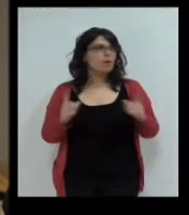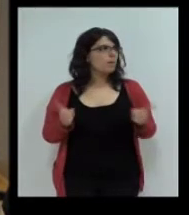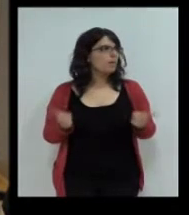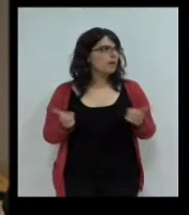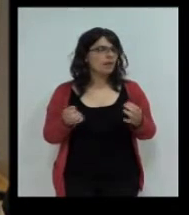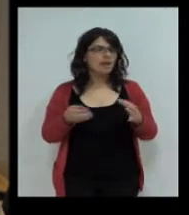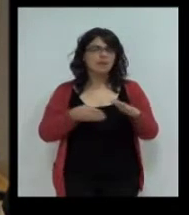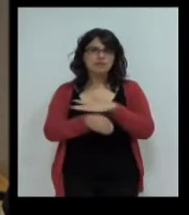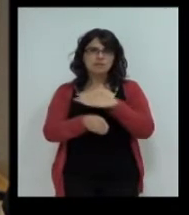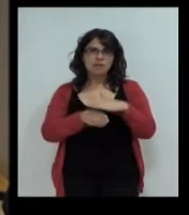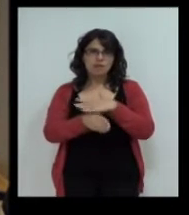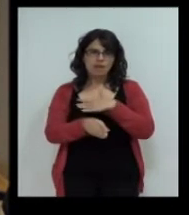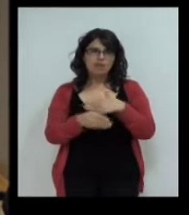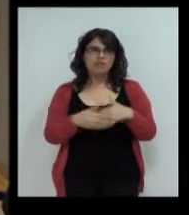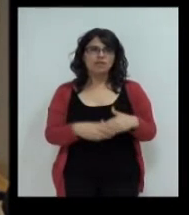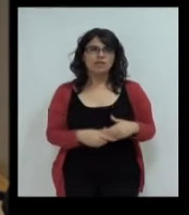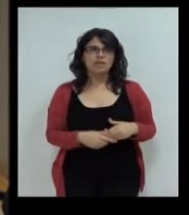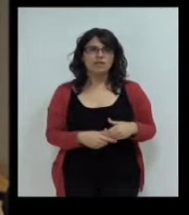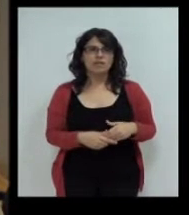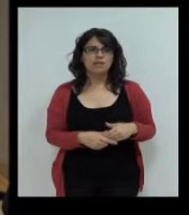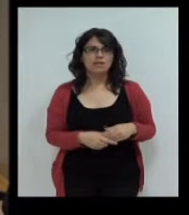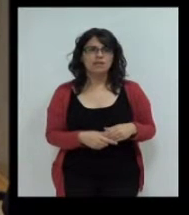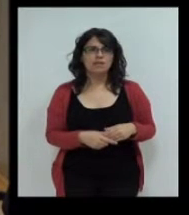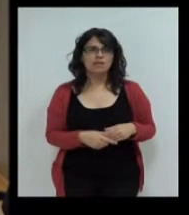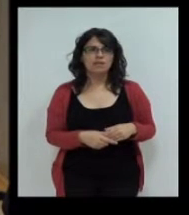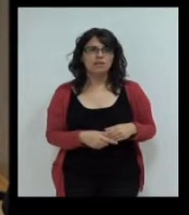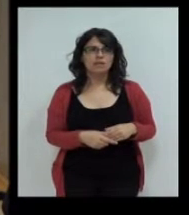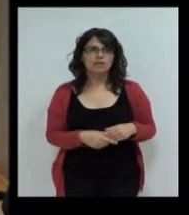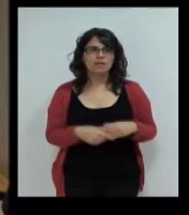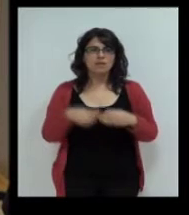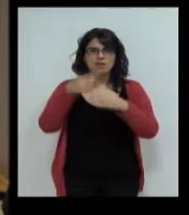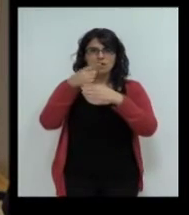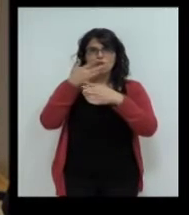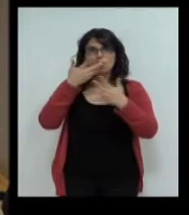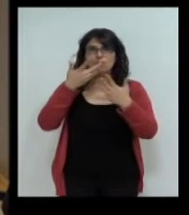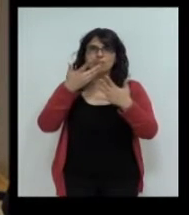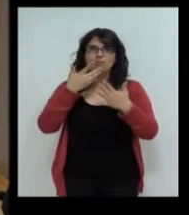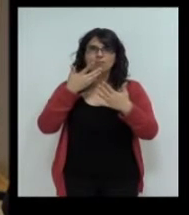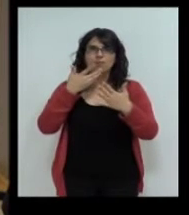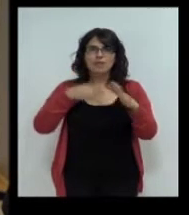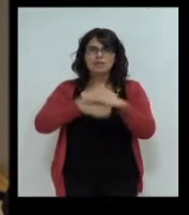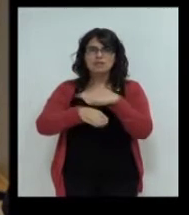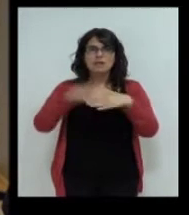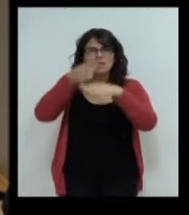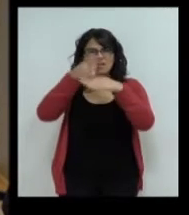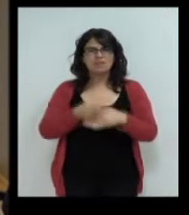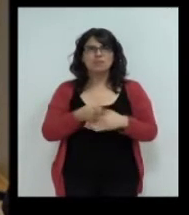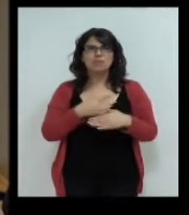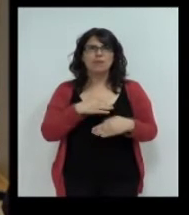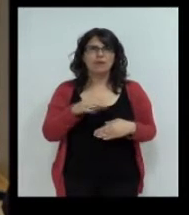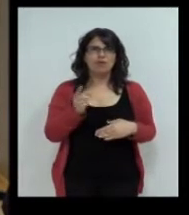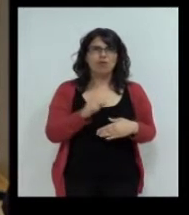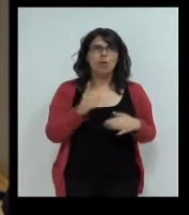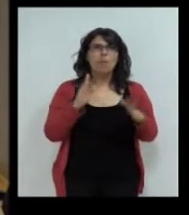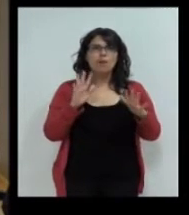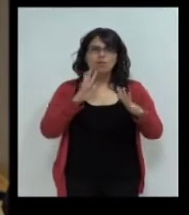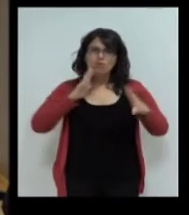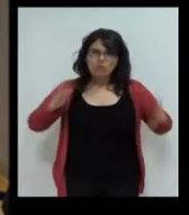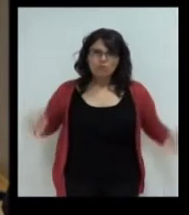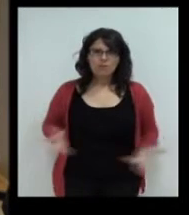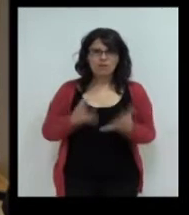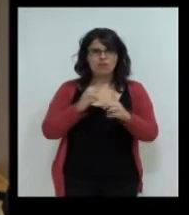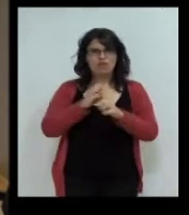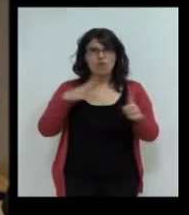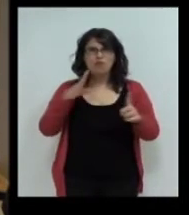si no por lo menos imponiéndola con carácter obligatorio, pero sí por lo menos fomentar esta serie de foros